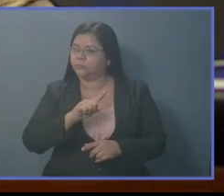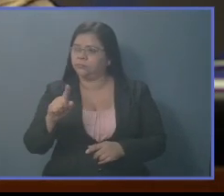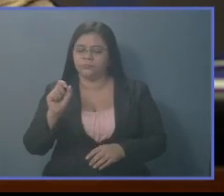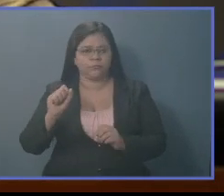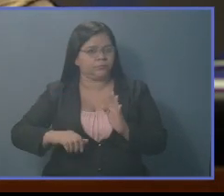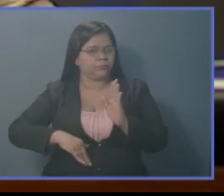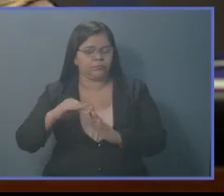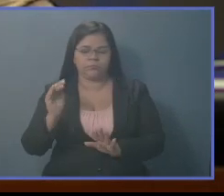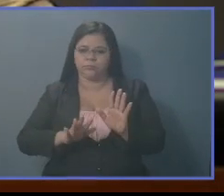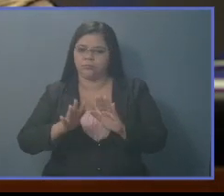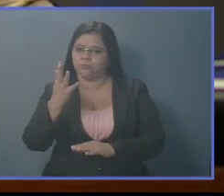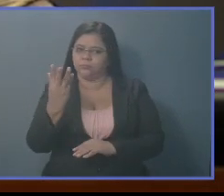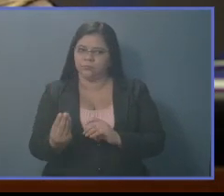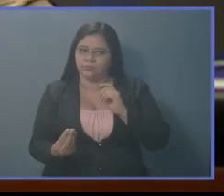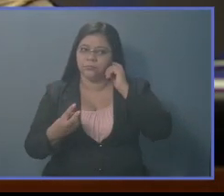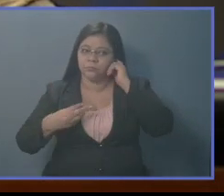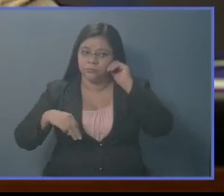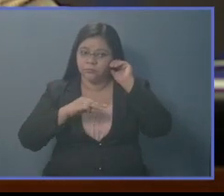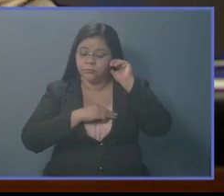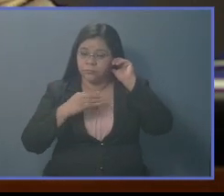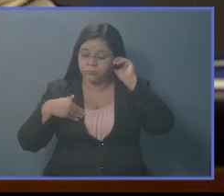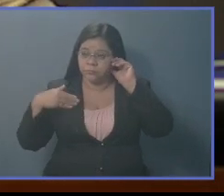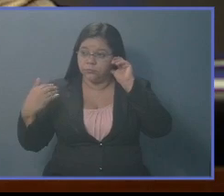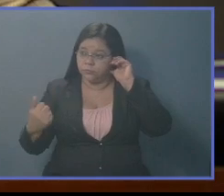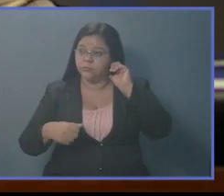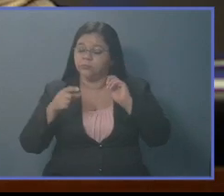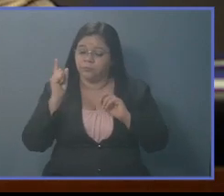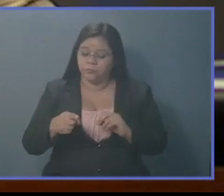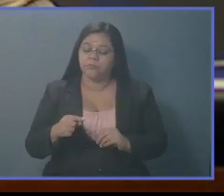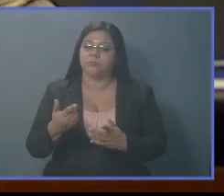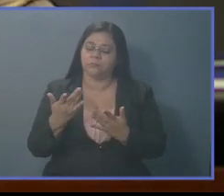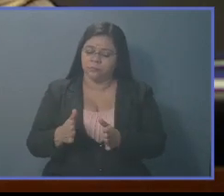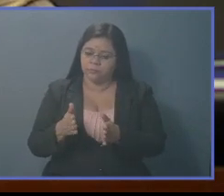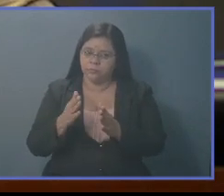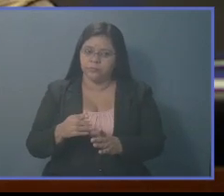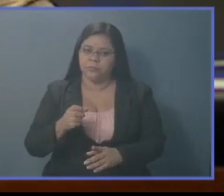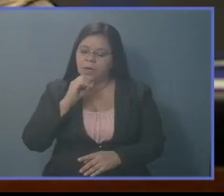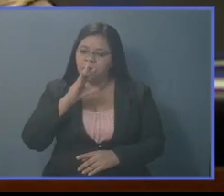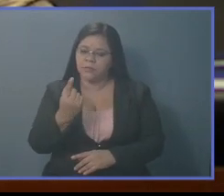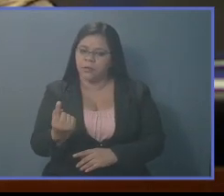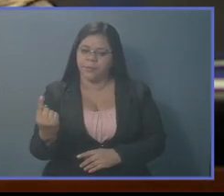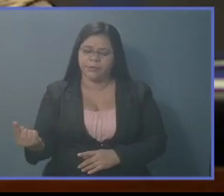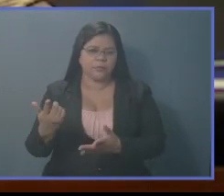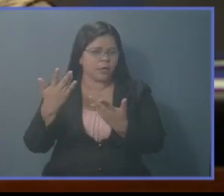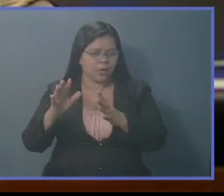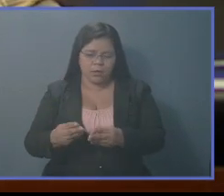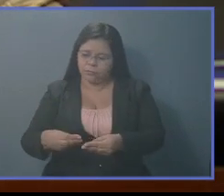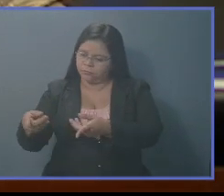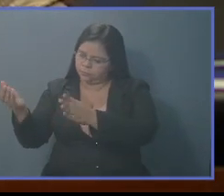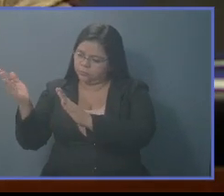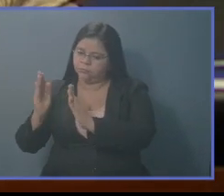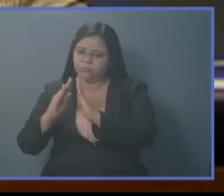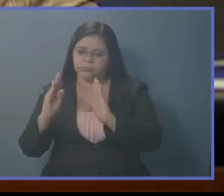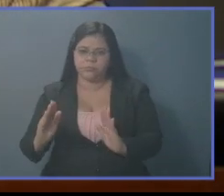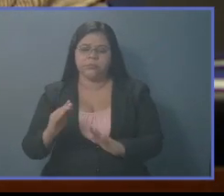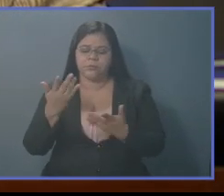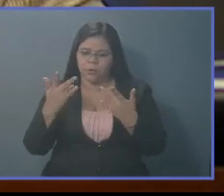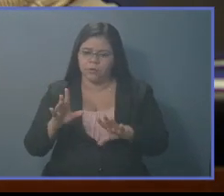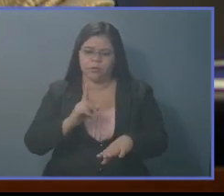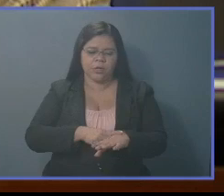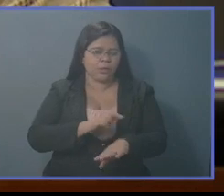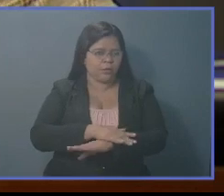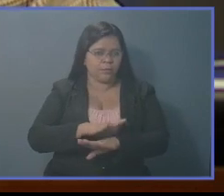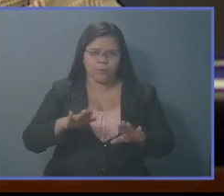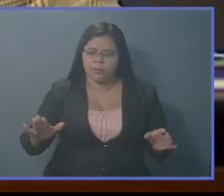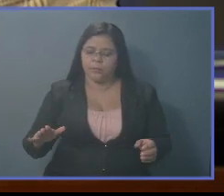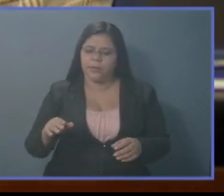que exceda de 15 días. El Ministerio de Salud está obligado a ordenar el alta médica de todos los sujetos que han cumplido la cuarentena en un centro